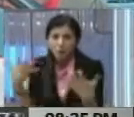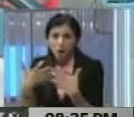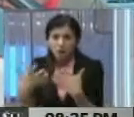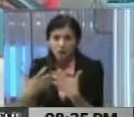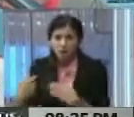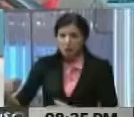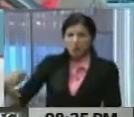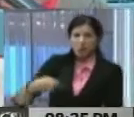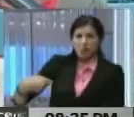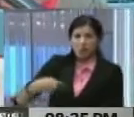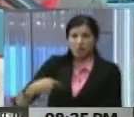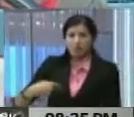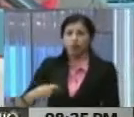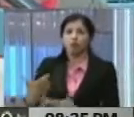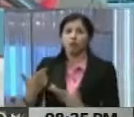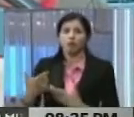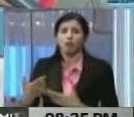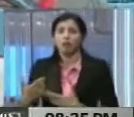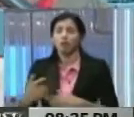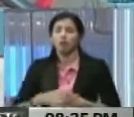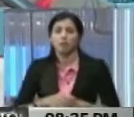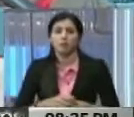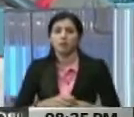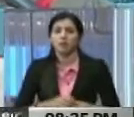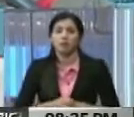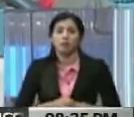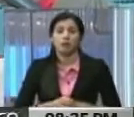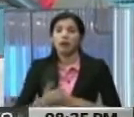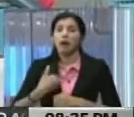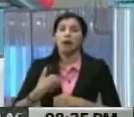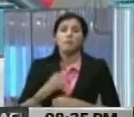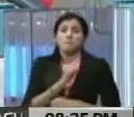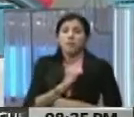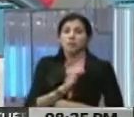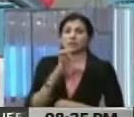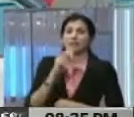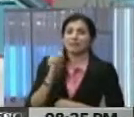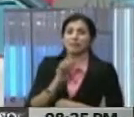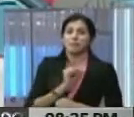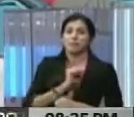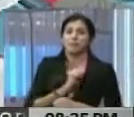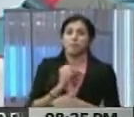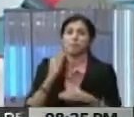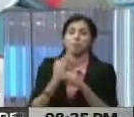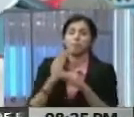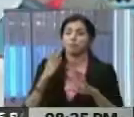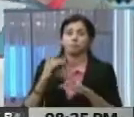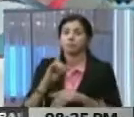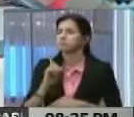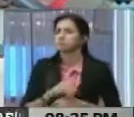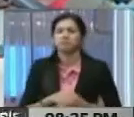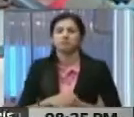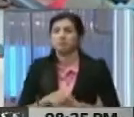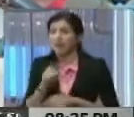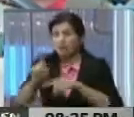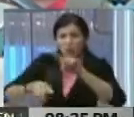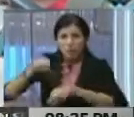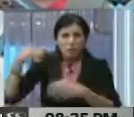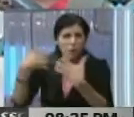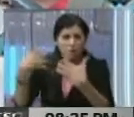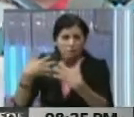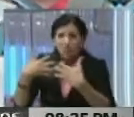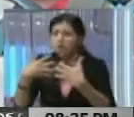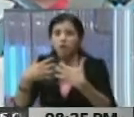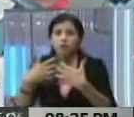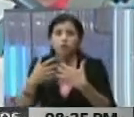van a poner freno a las acciones del poder electoral. Estos actos violentos no quebrantarán los procedimientos legales con los